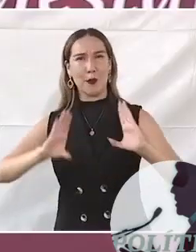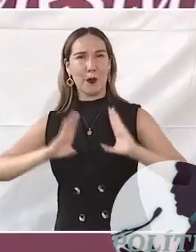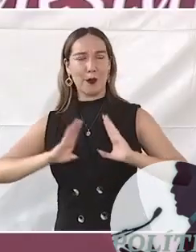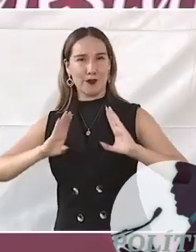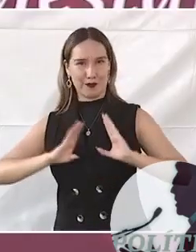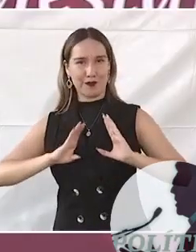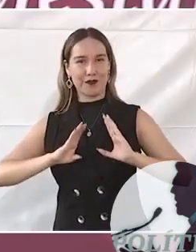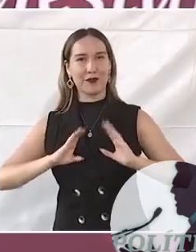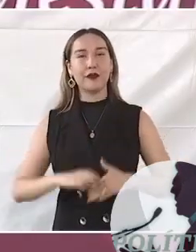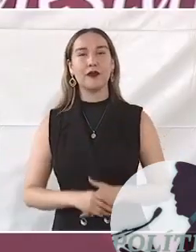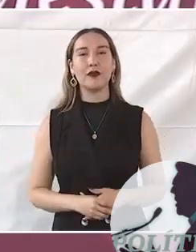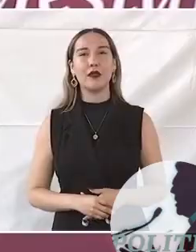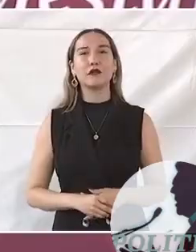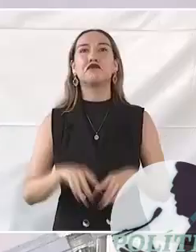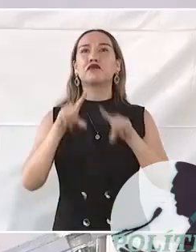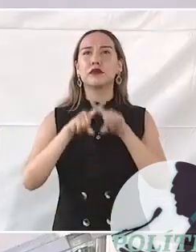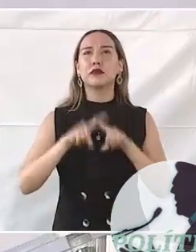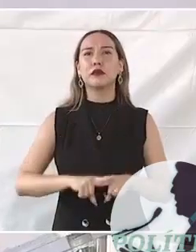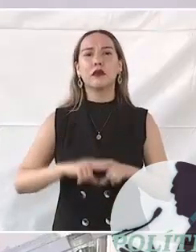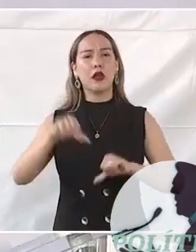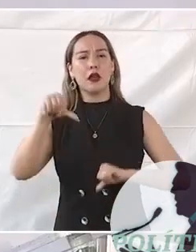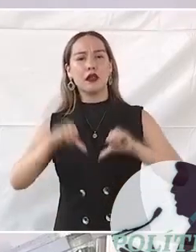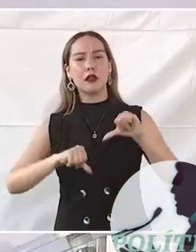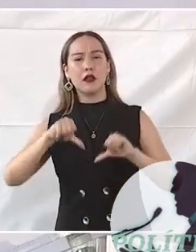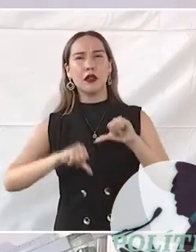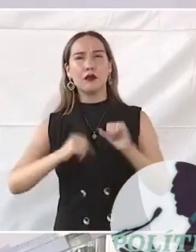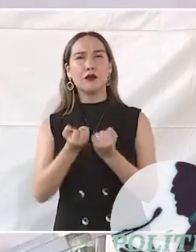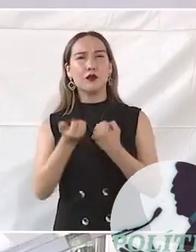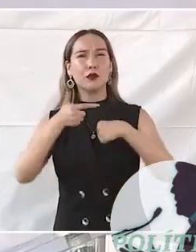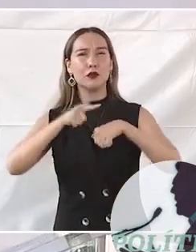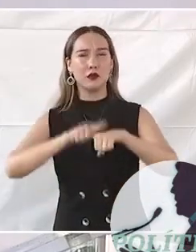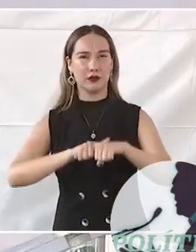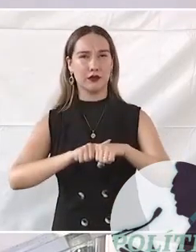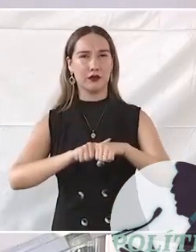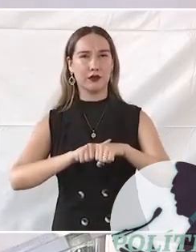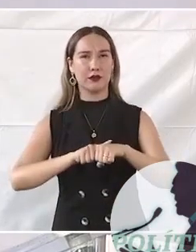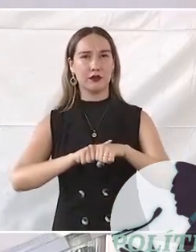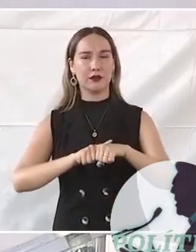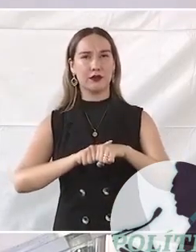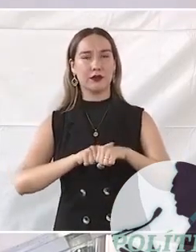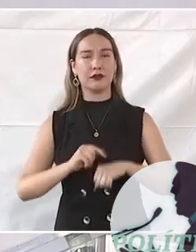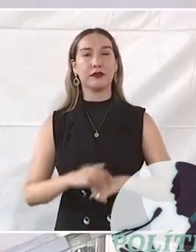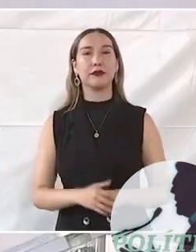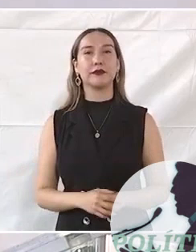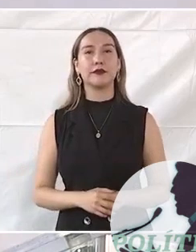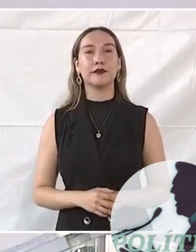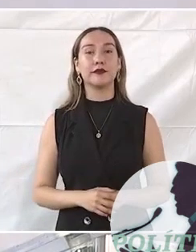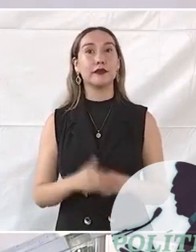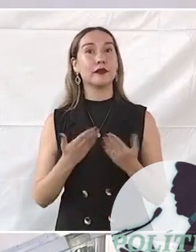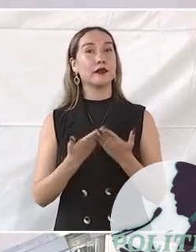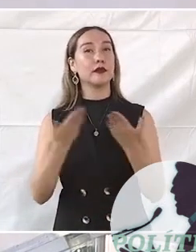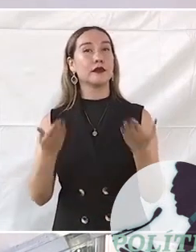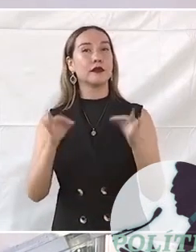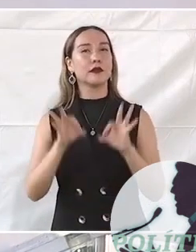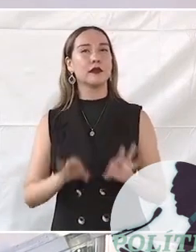realizar obras sociales que tiendan al progreso del país. Dando cumplimiento a este precepto legal y